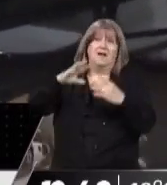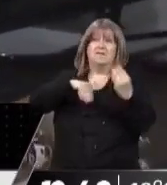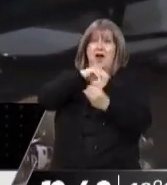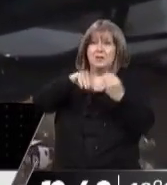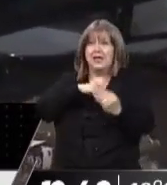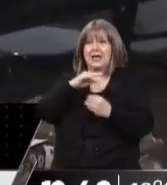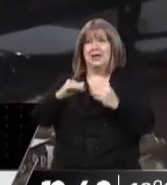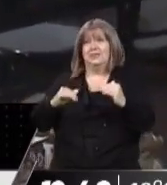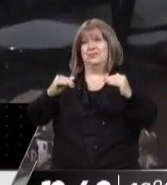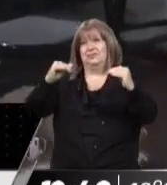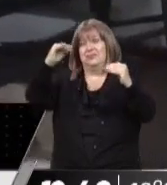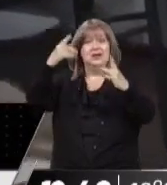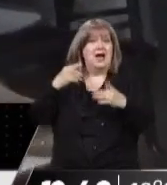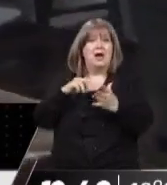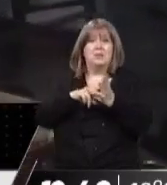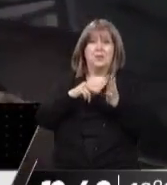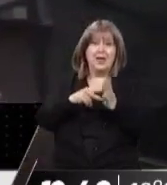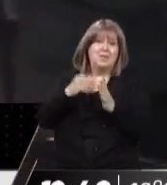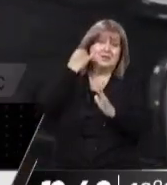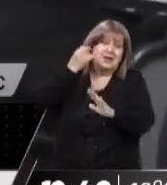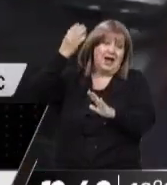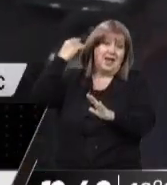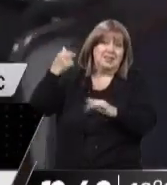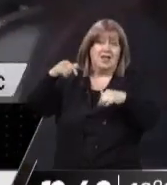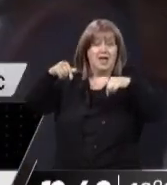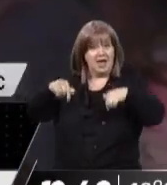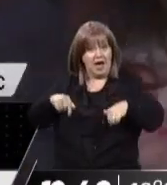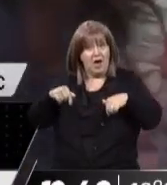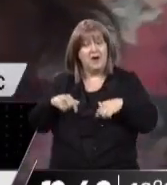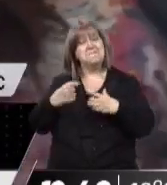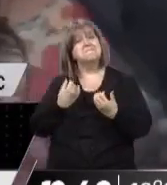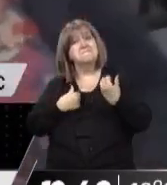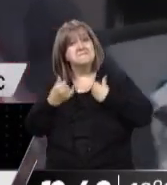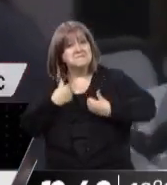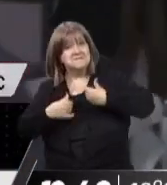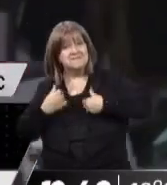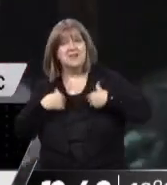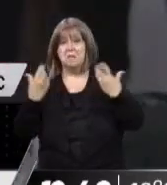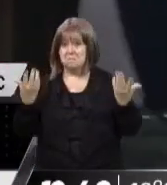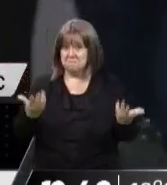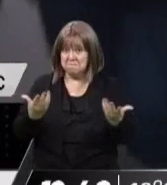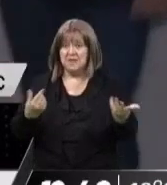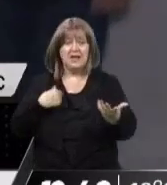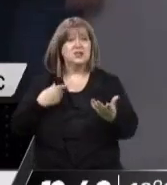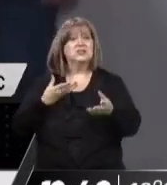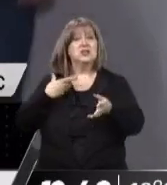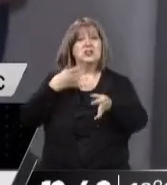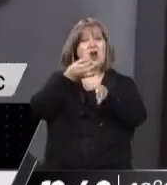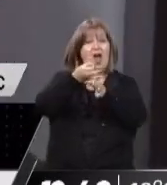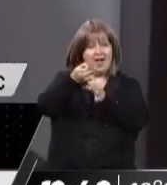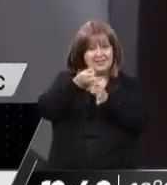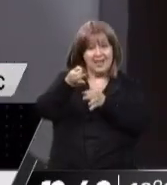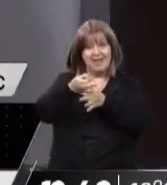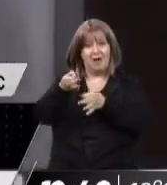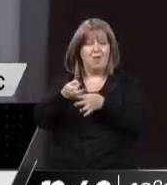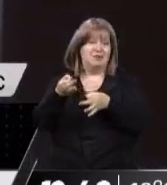de vida, con muchas situaciones ya vividas, y que nosotros aprendemos de muchas cosas que les pasan a ellos, nosotros aprendemos